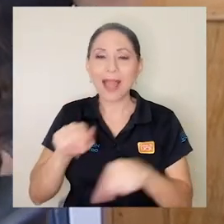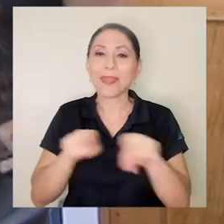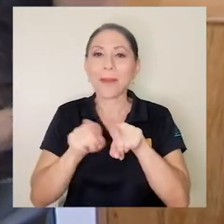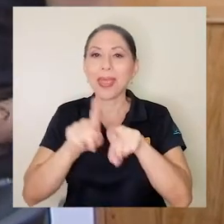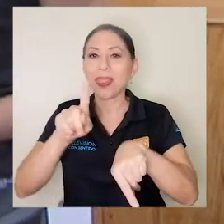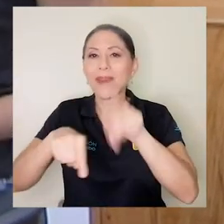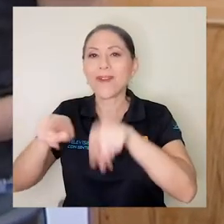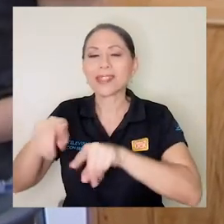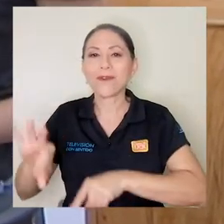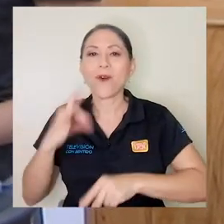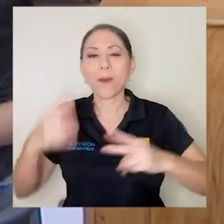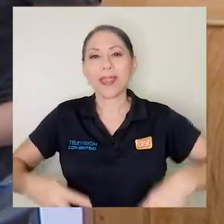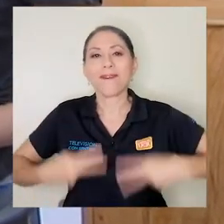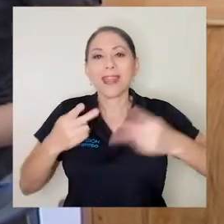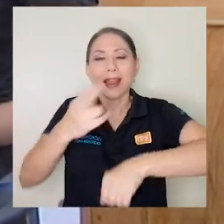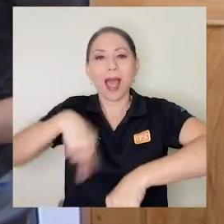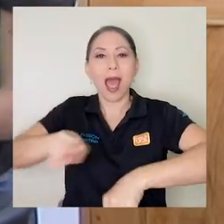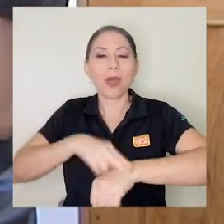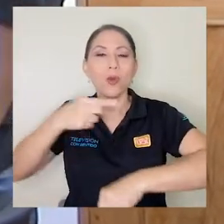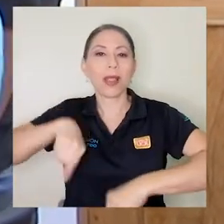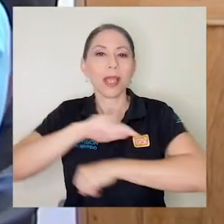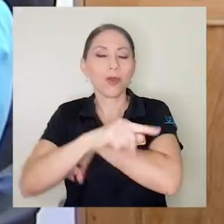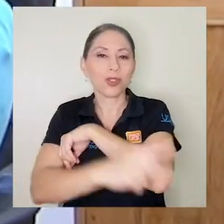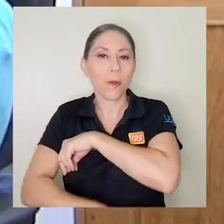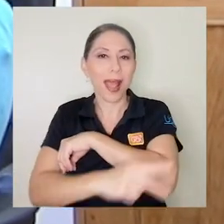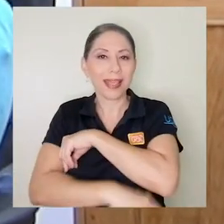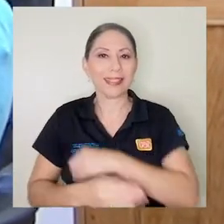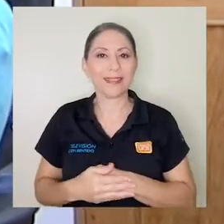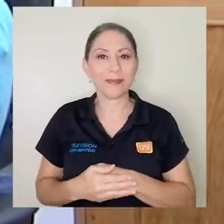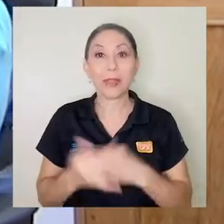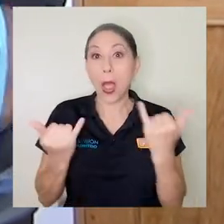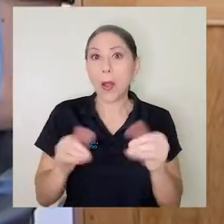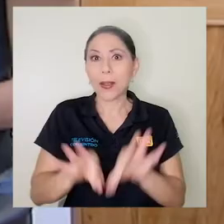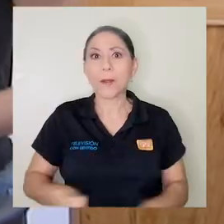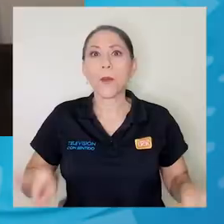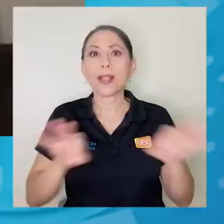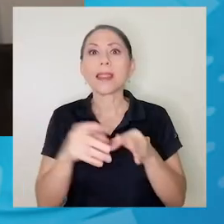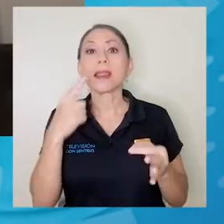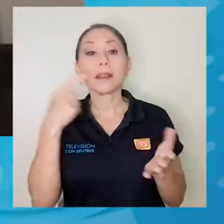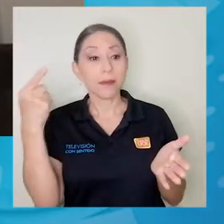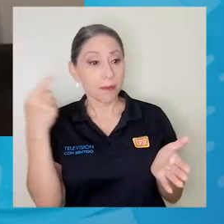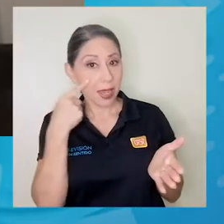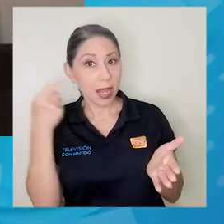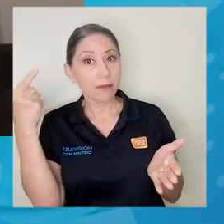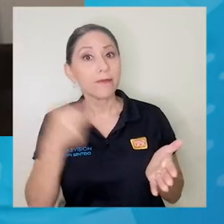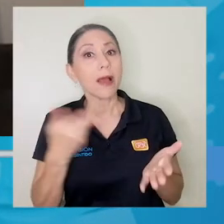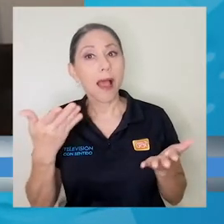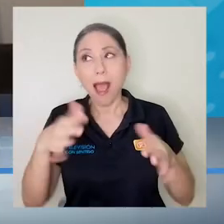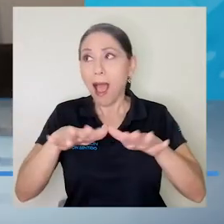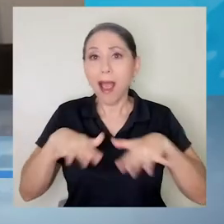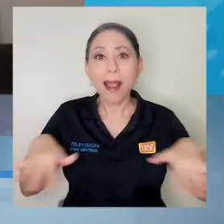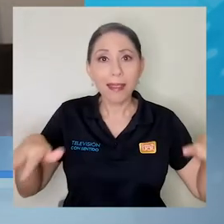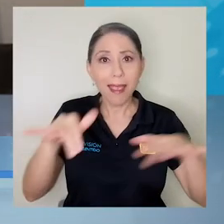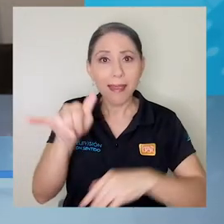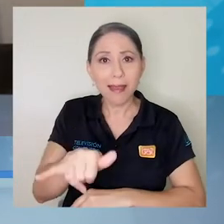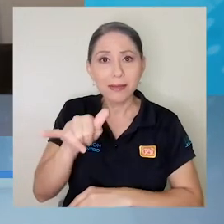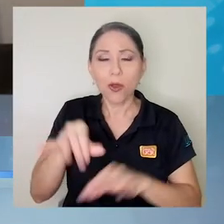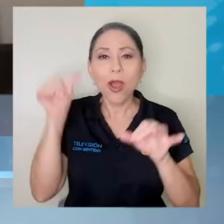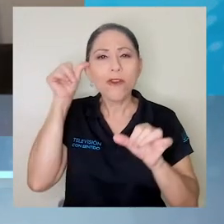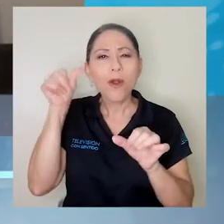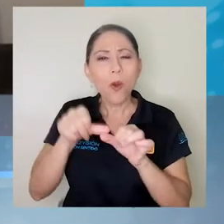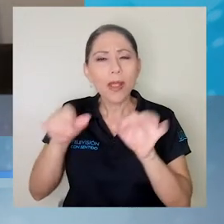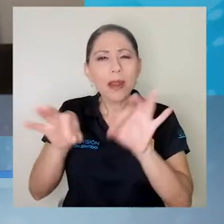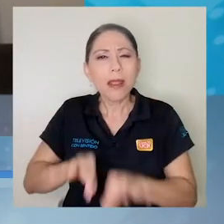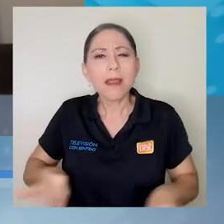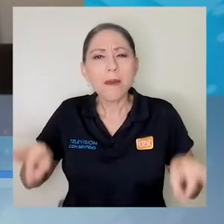país. Lo importante era en este caso decir, miren, aquí hay esto, y recordar que la